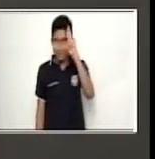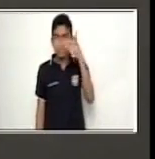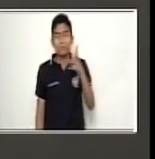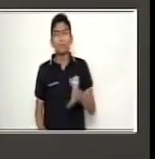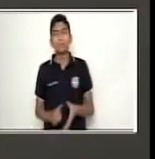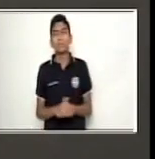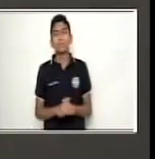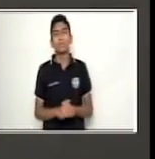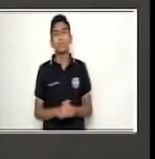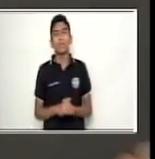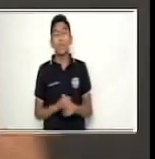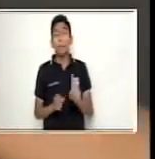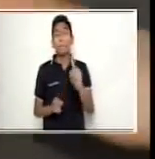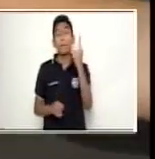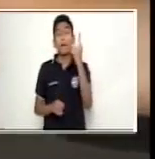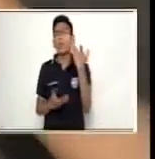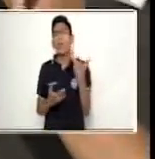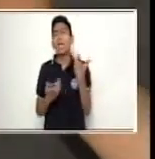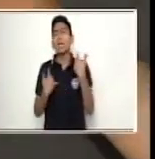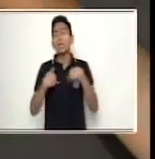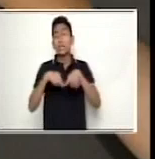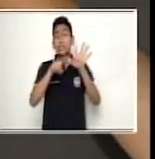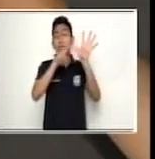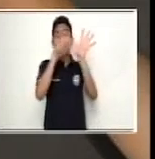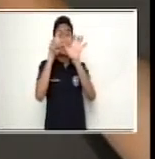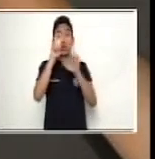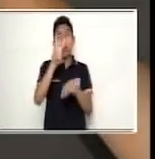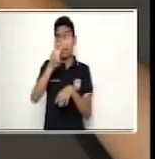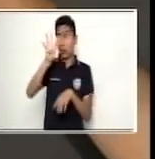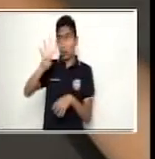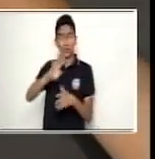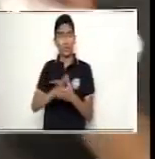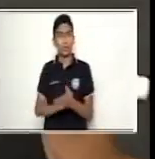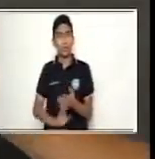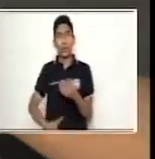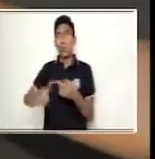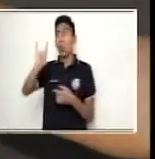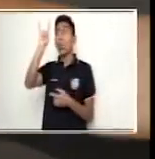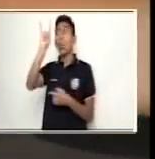es 624. El 4 corresponde a la unidad,